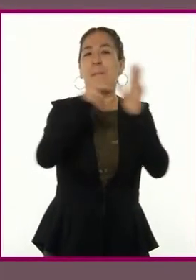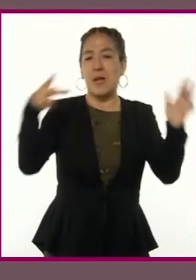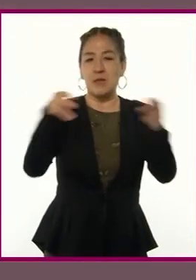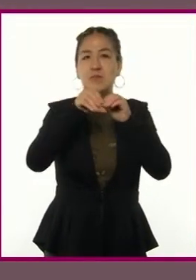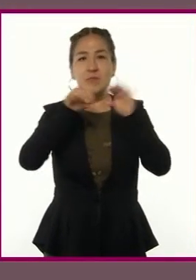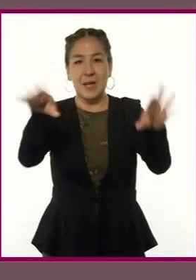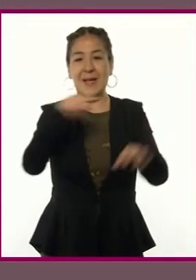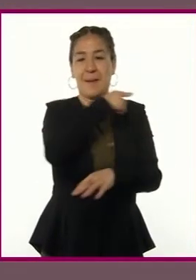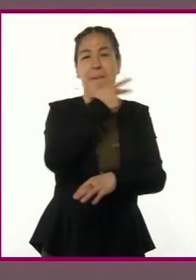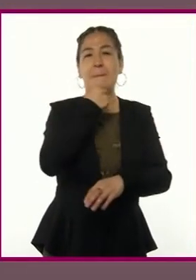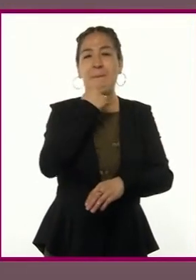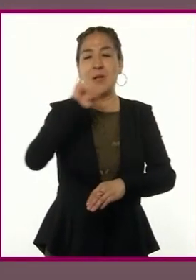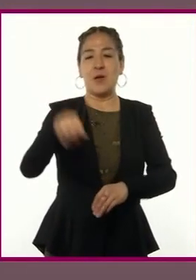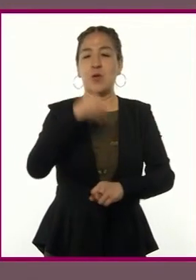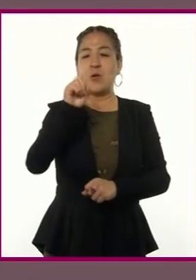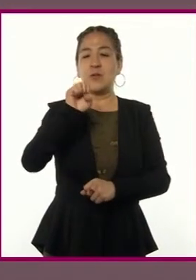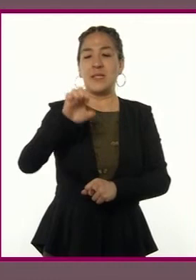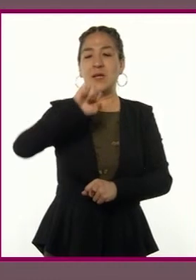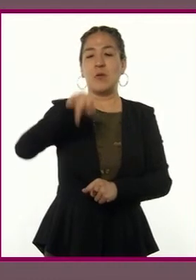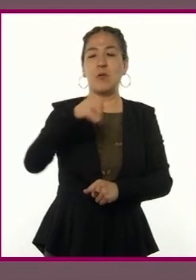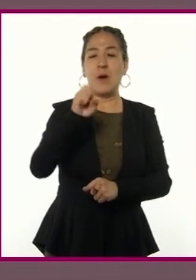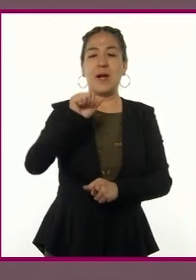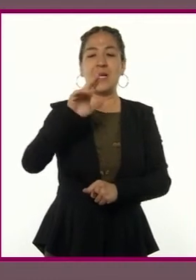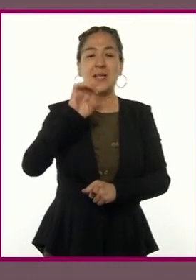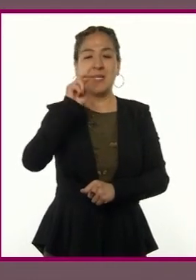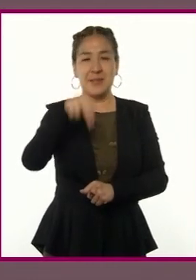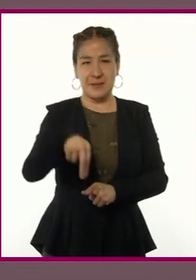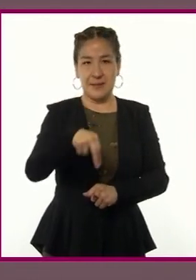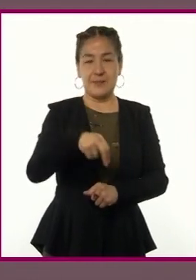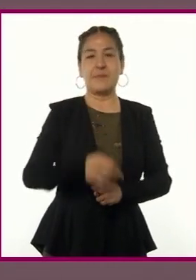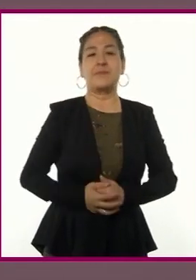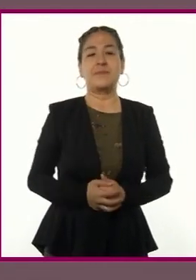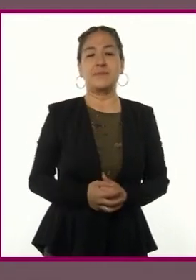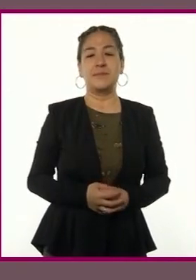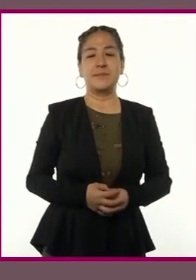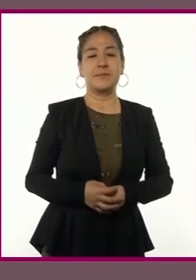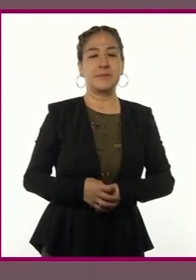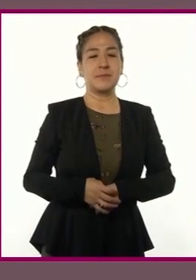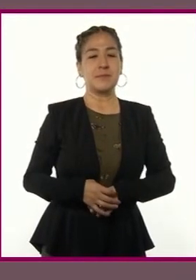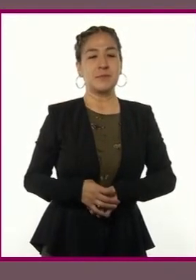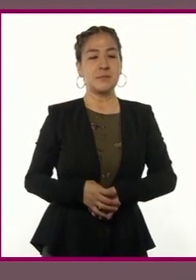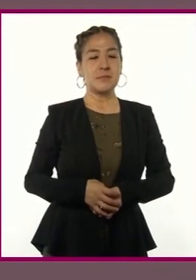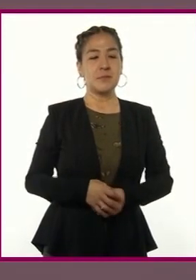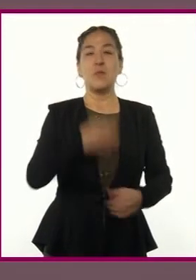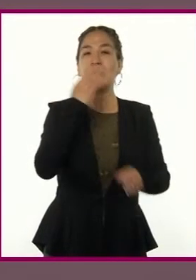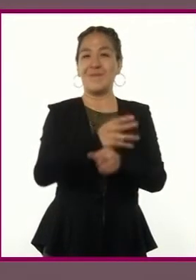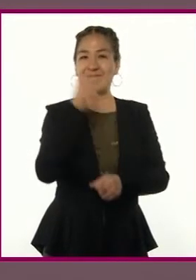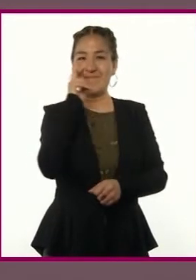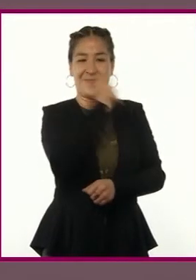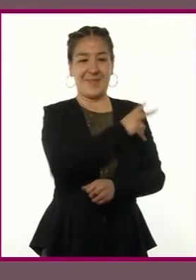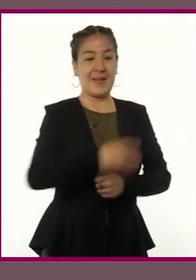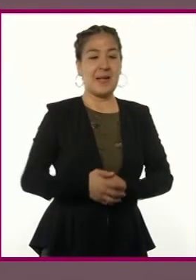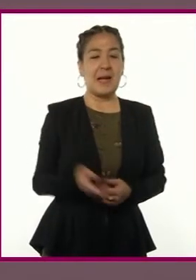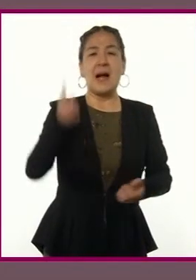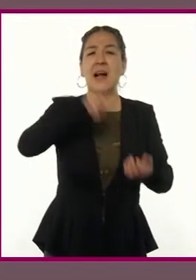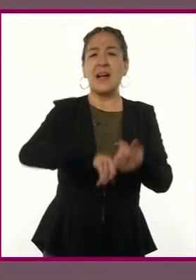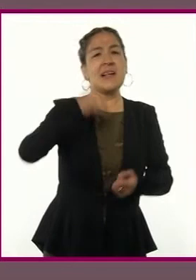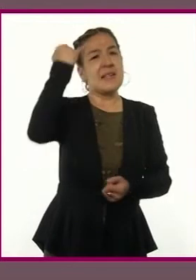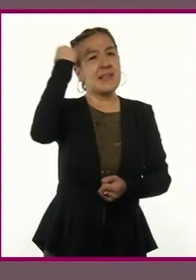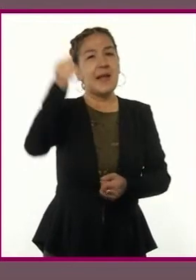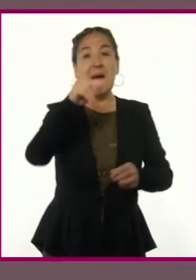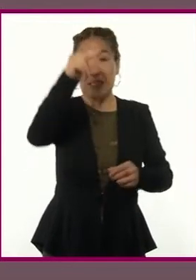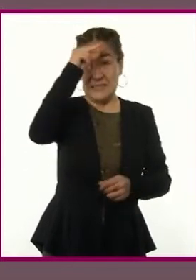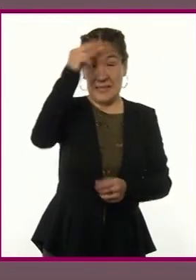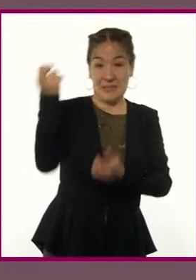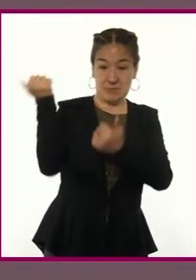El Pensador Mexicano de José Joaquín Fernández de Lizardi. Como hemos mencionado, las ideas ilustradas que llegaron